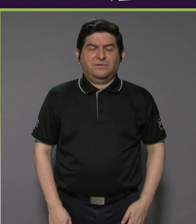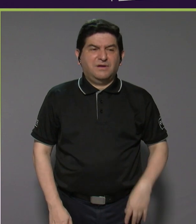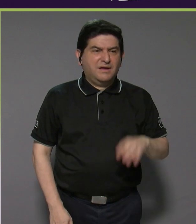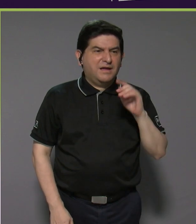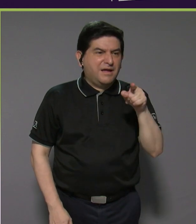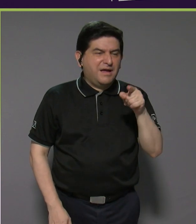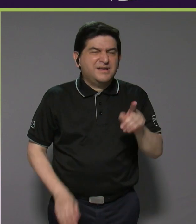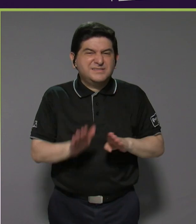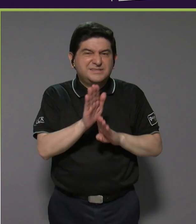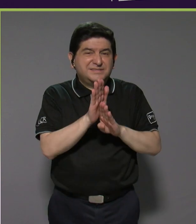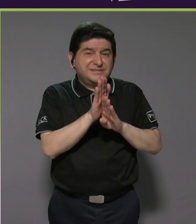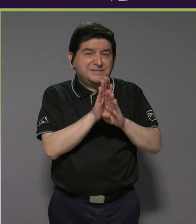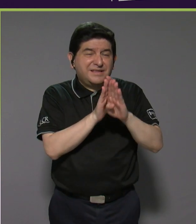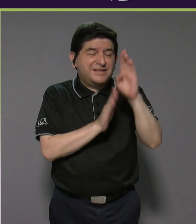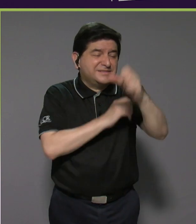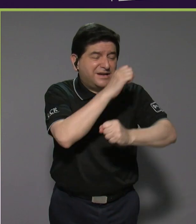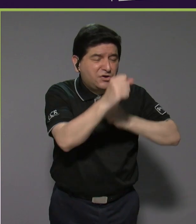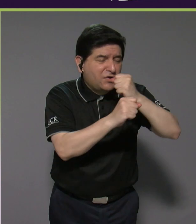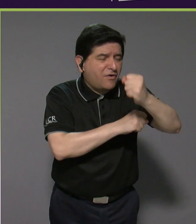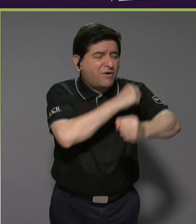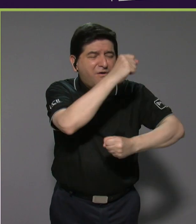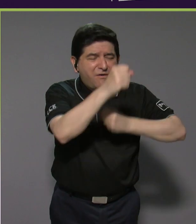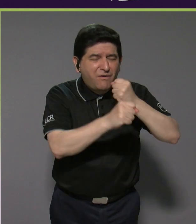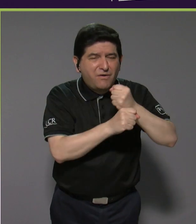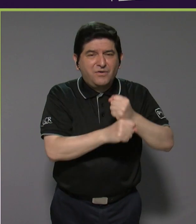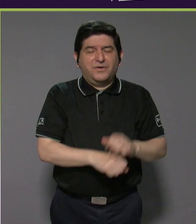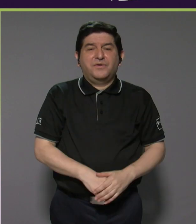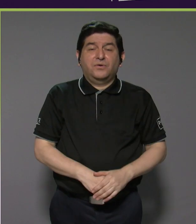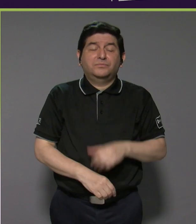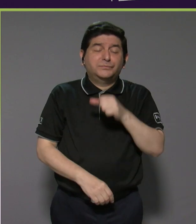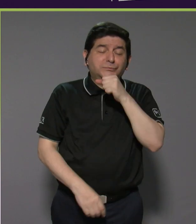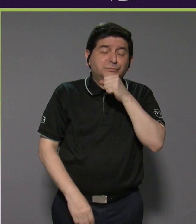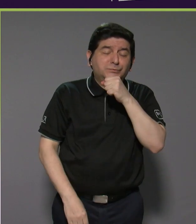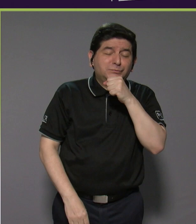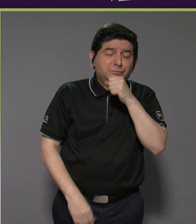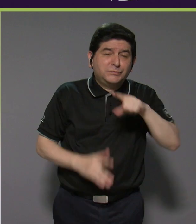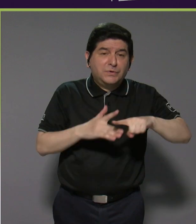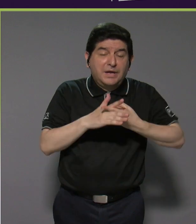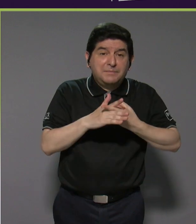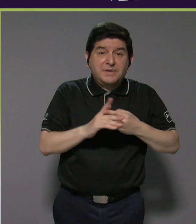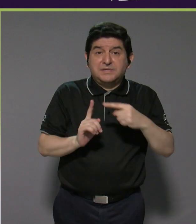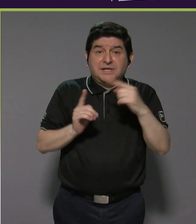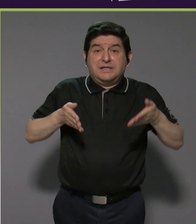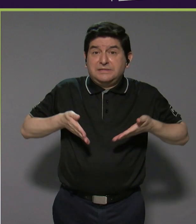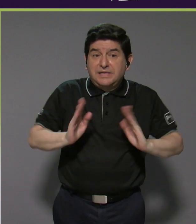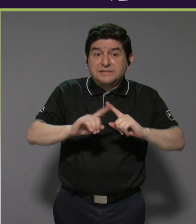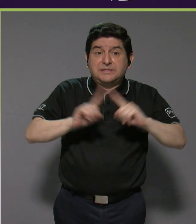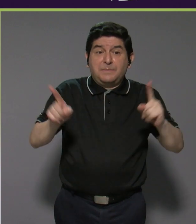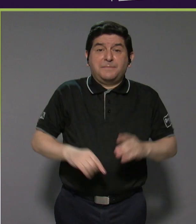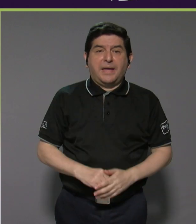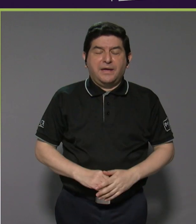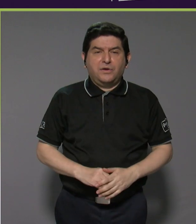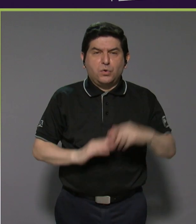ese desarrollo etario que vamos teniendo, por ese envejecimiento que empieza desde que nacemos, pero que